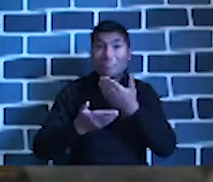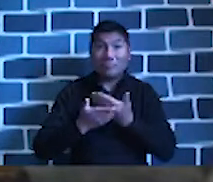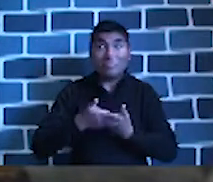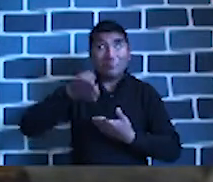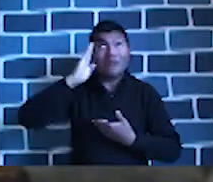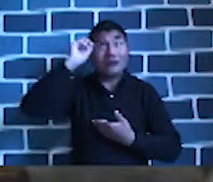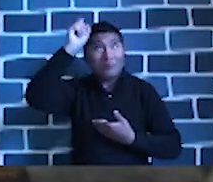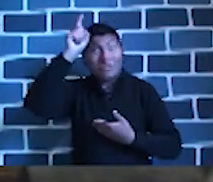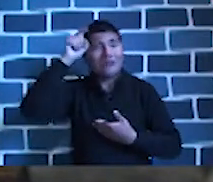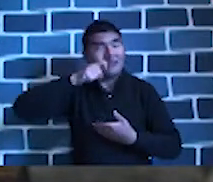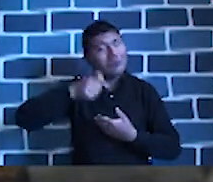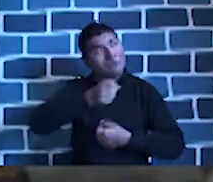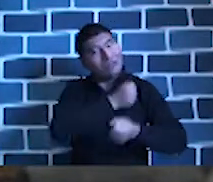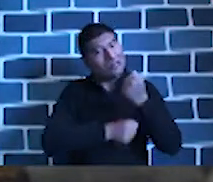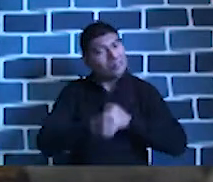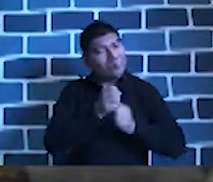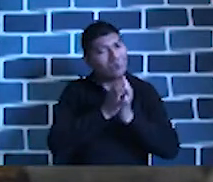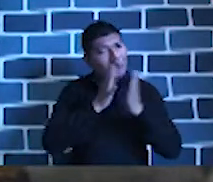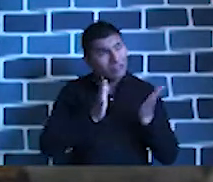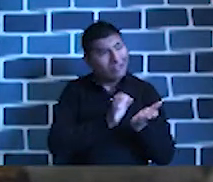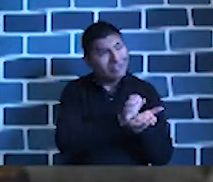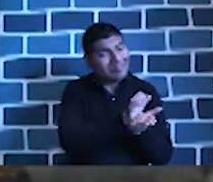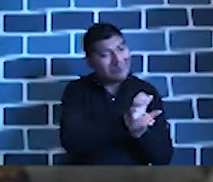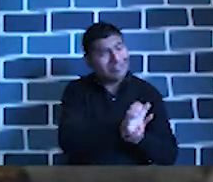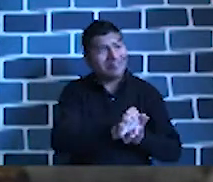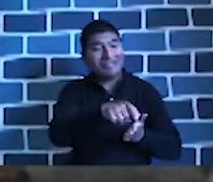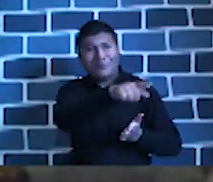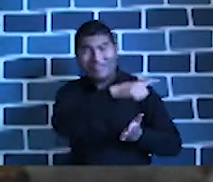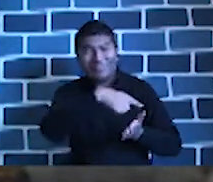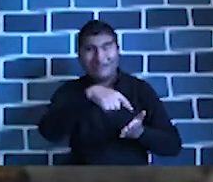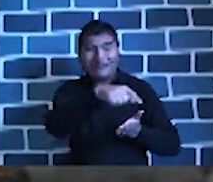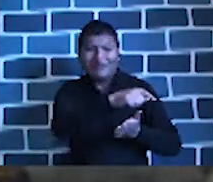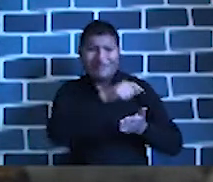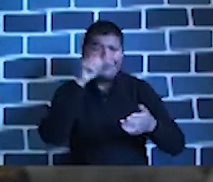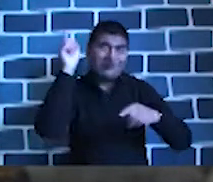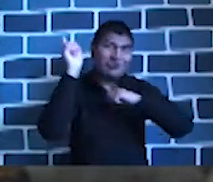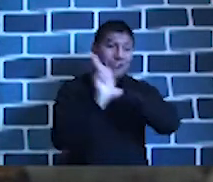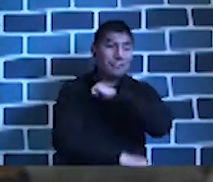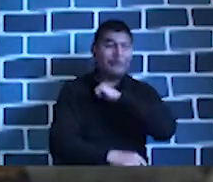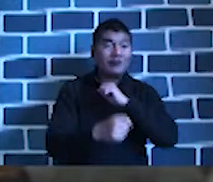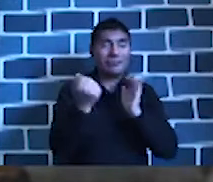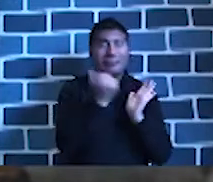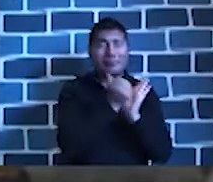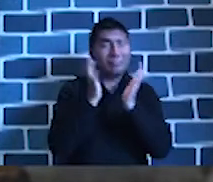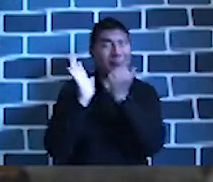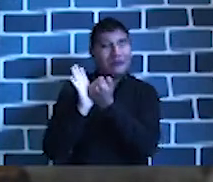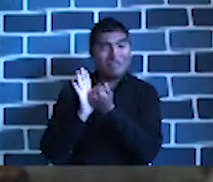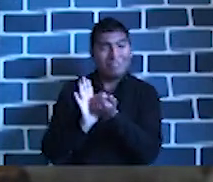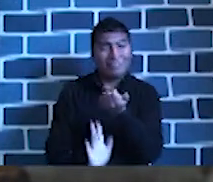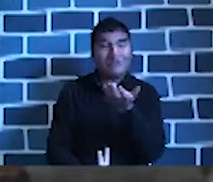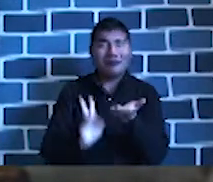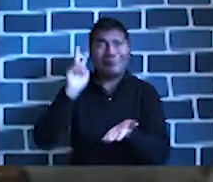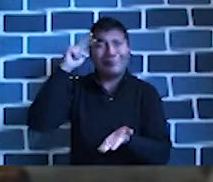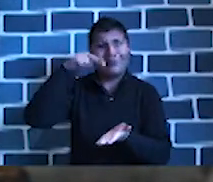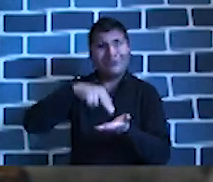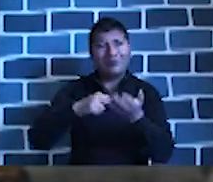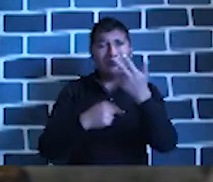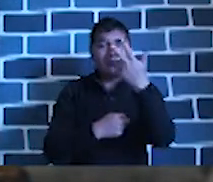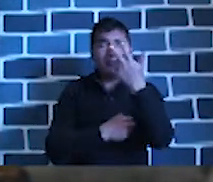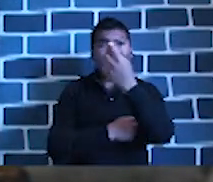mucho, ser rechazado por los hombres, ser condenado a muerte, resucitar al tercer día.